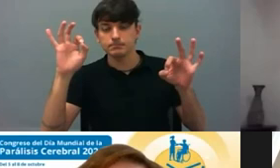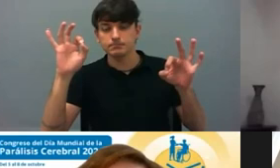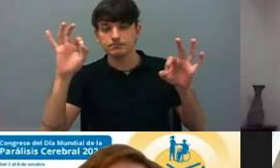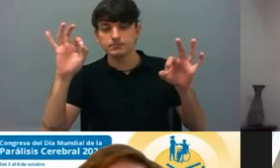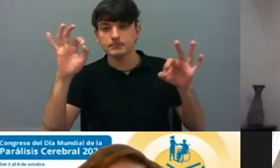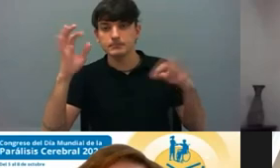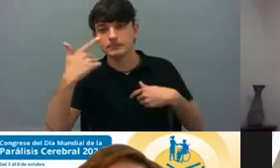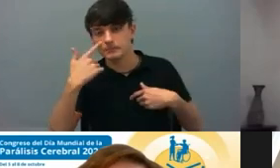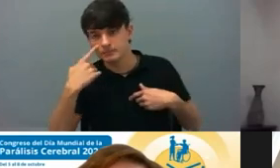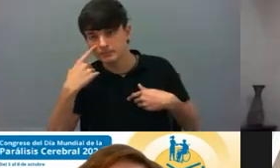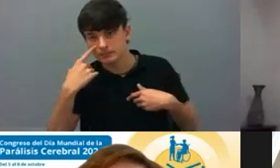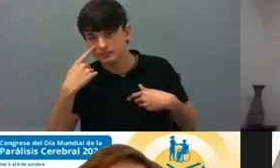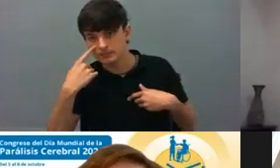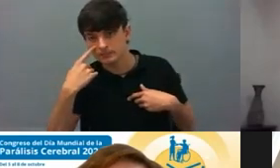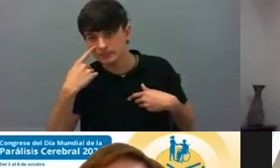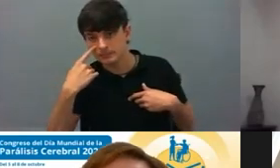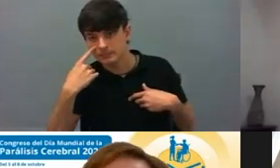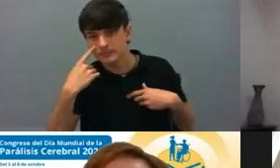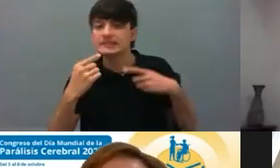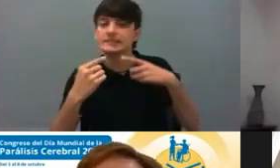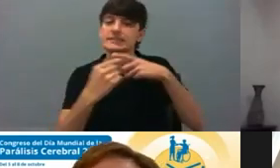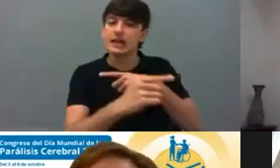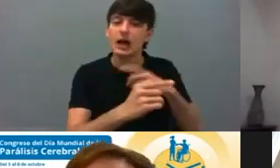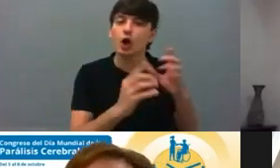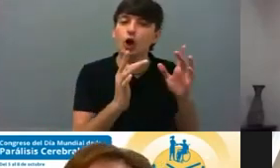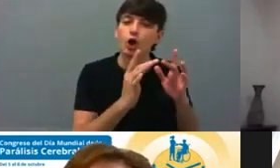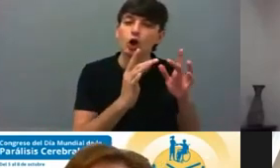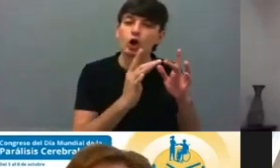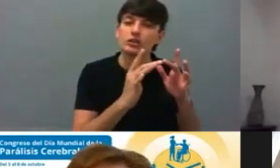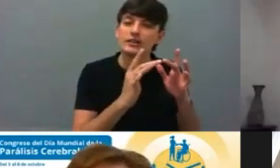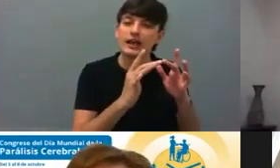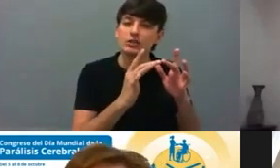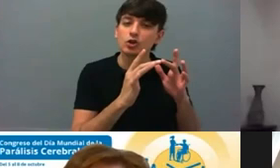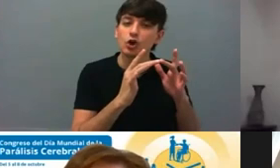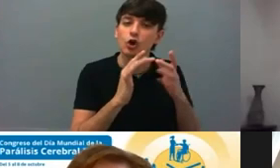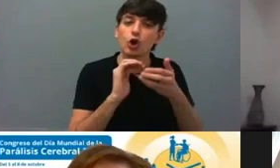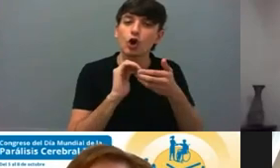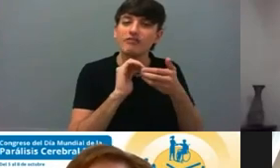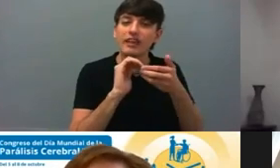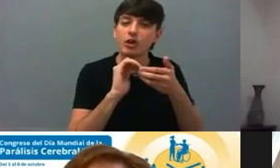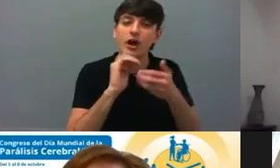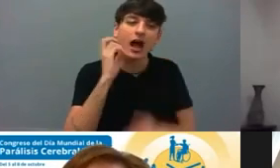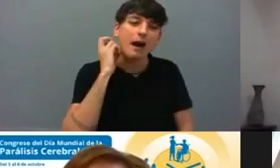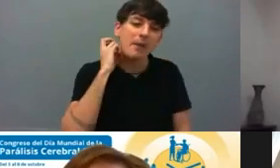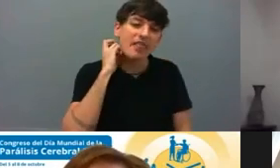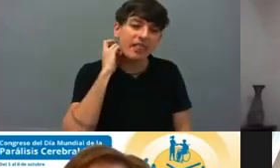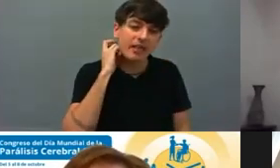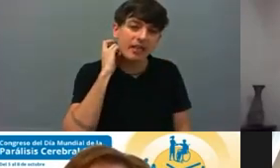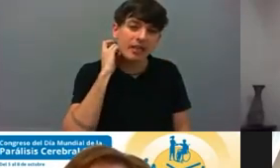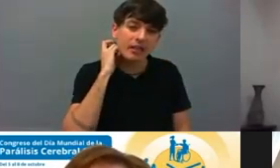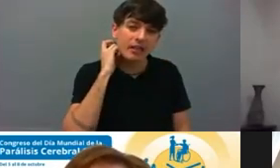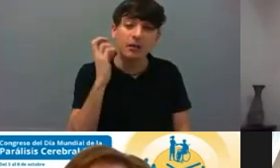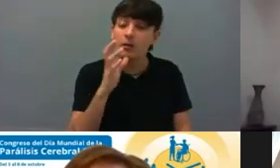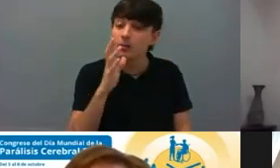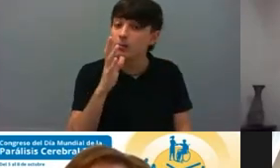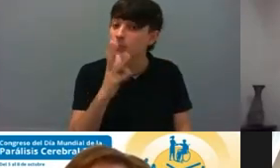pasen por el chat el contacto con la Confederación Aspace, porque las líneas